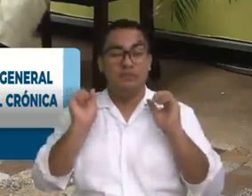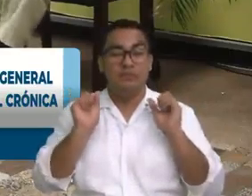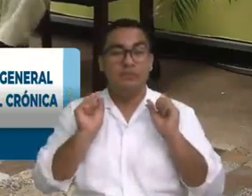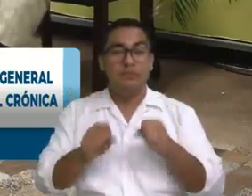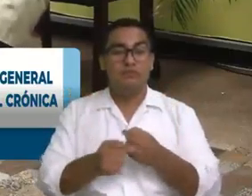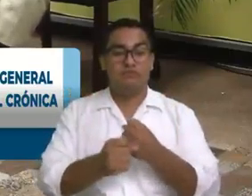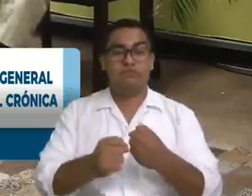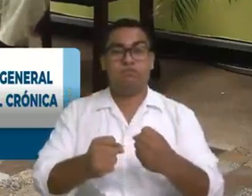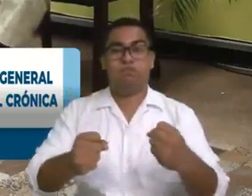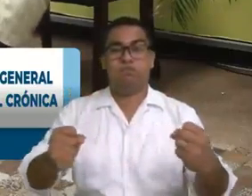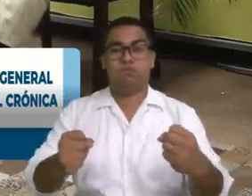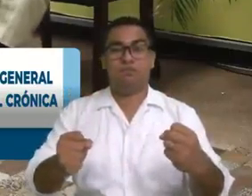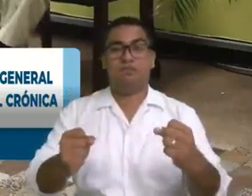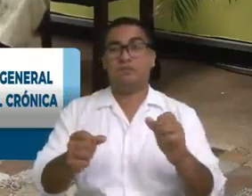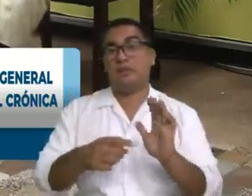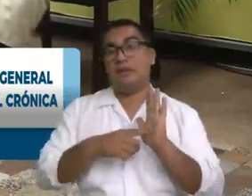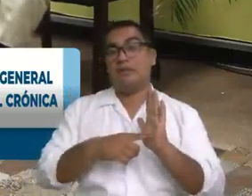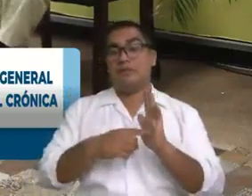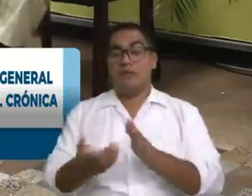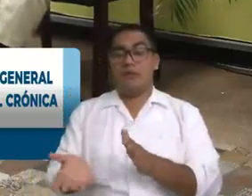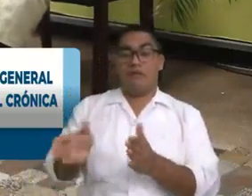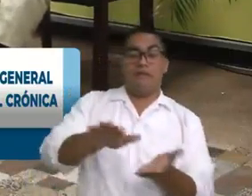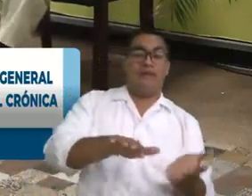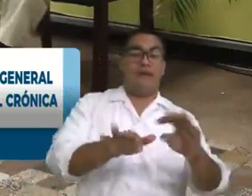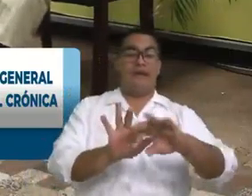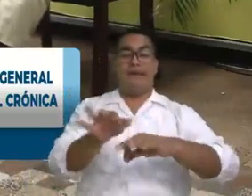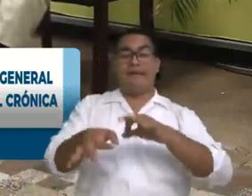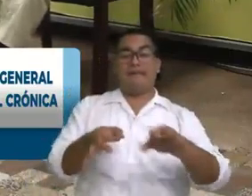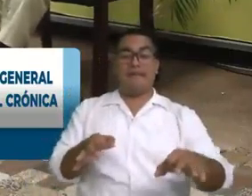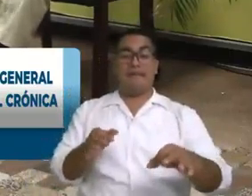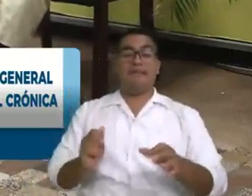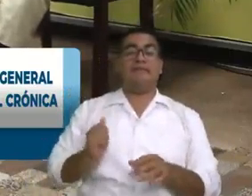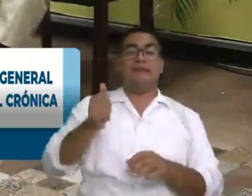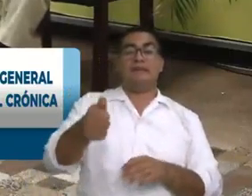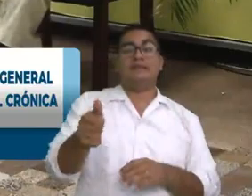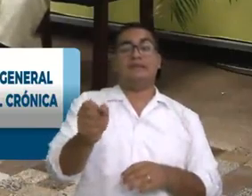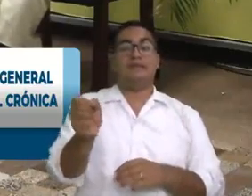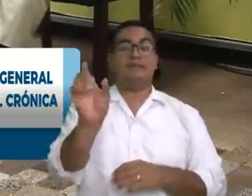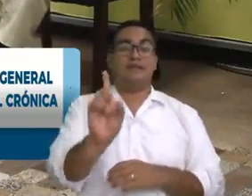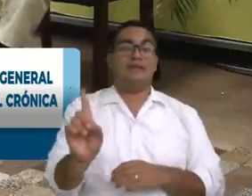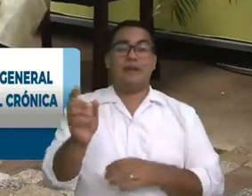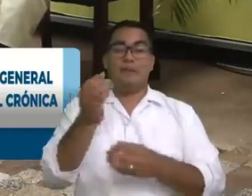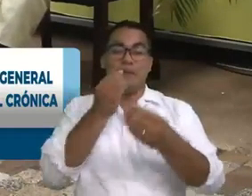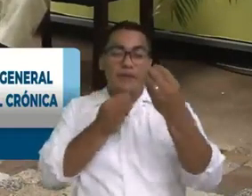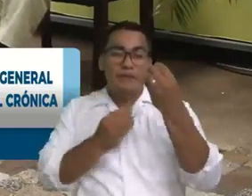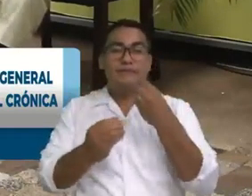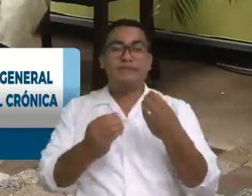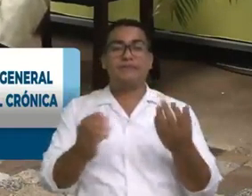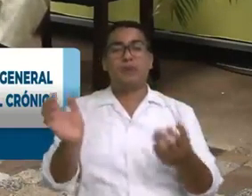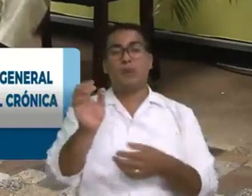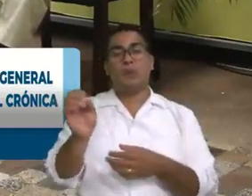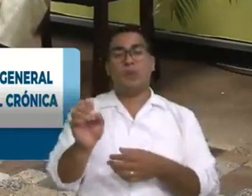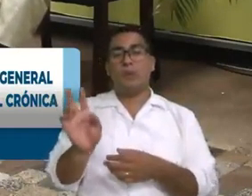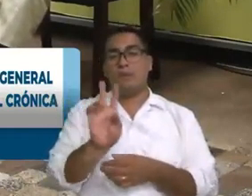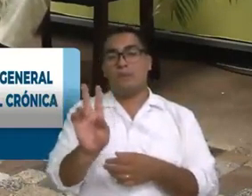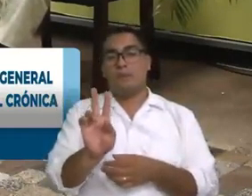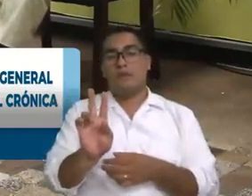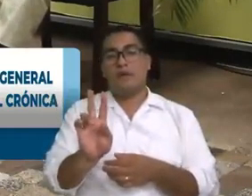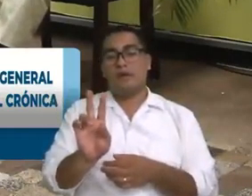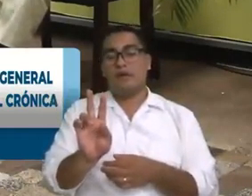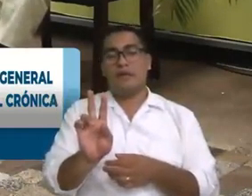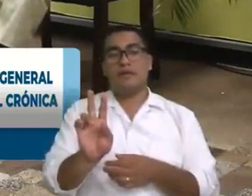aumento del peso. O una catamal que me coma mañana, fin de semana, o mi viernes chiquito, sábado chiquito,